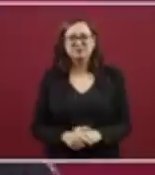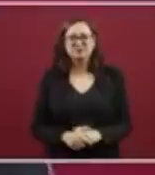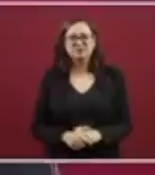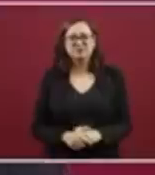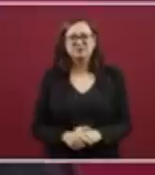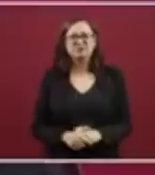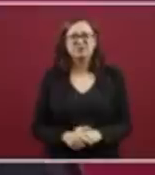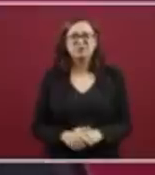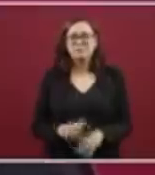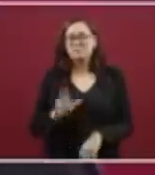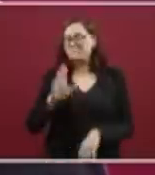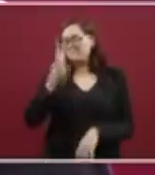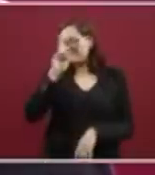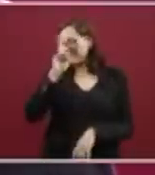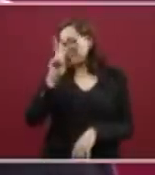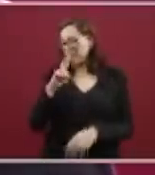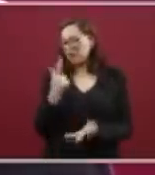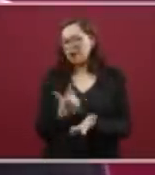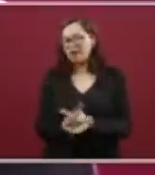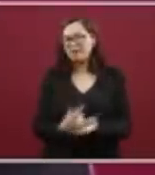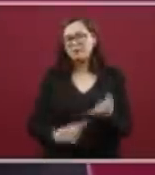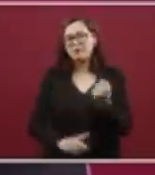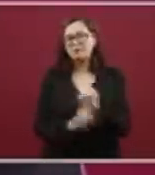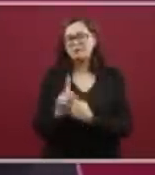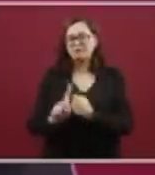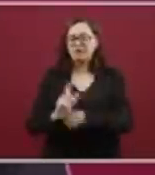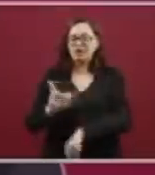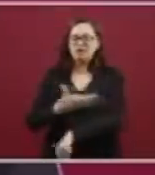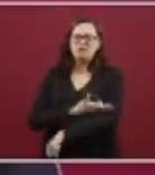Se desintegraron las familias, se afectó